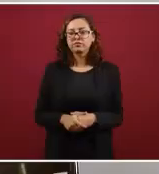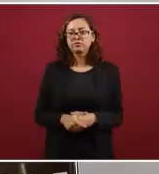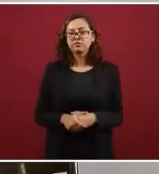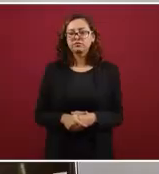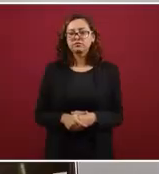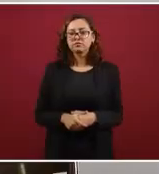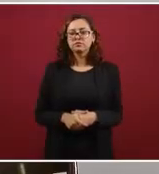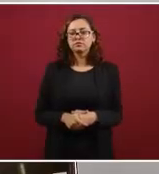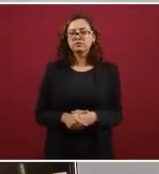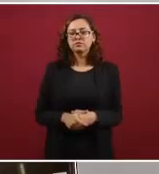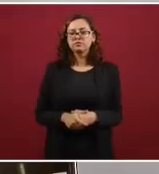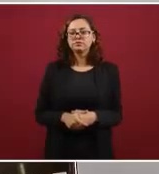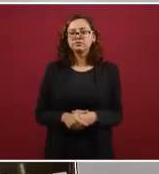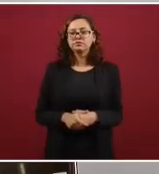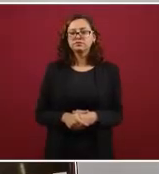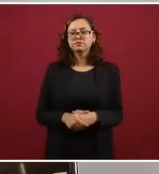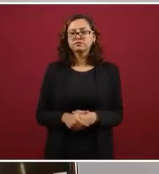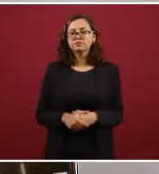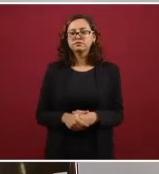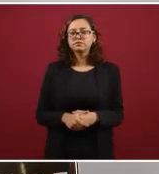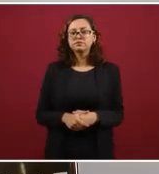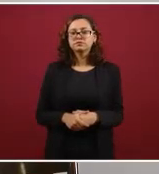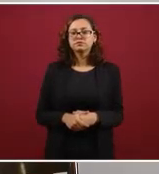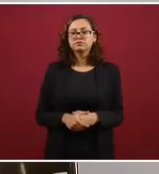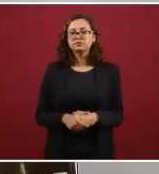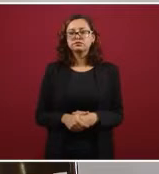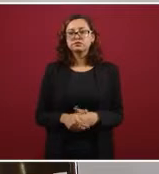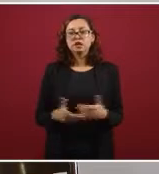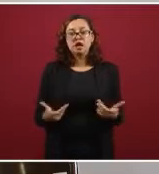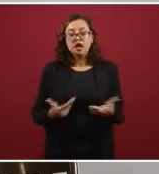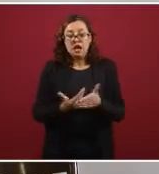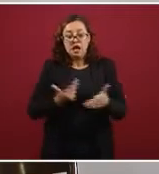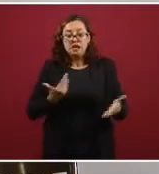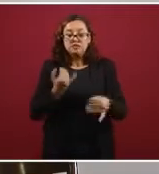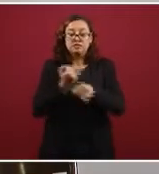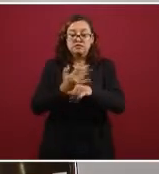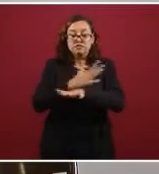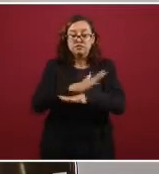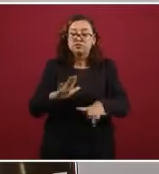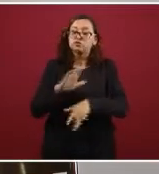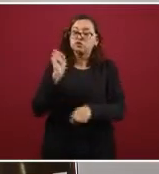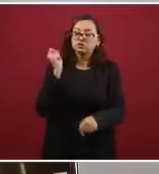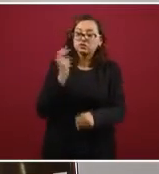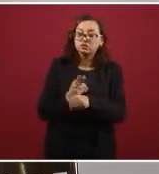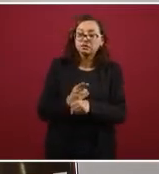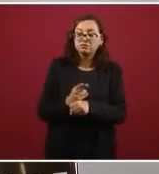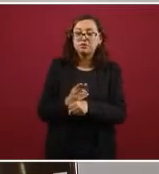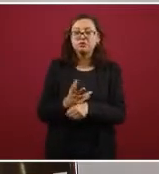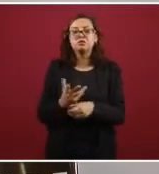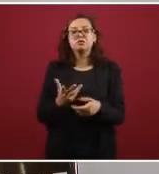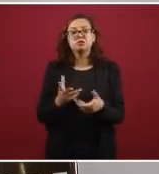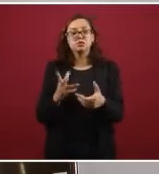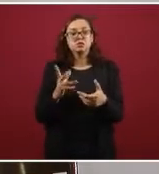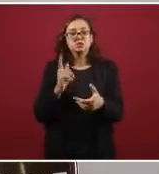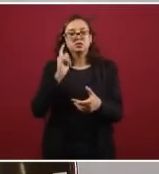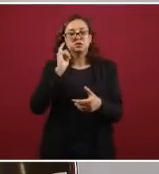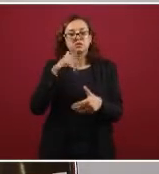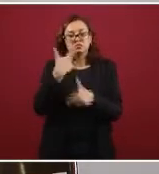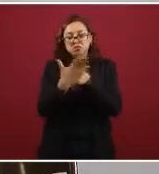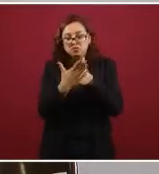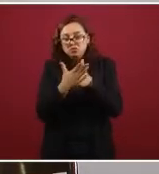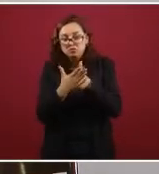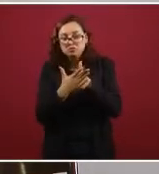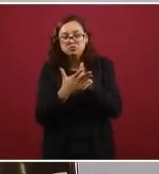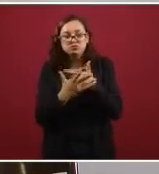demandado, tener información previa. Es muy difícil que te den información previa de qué tipo de operativos van a hacer.